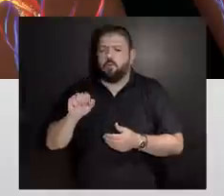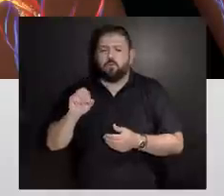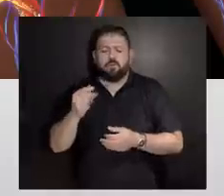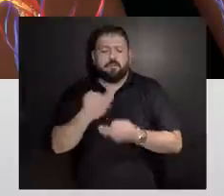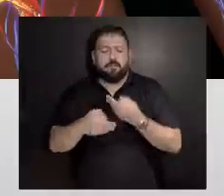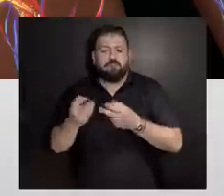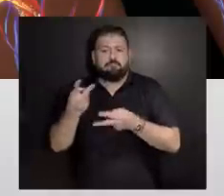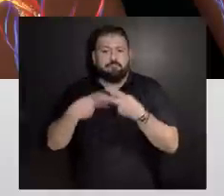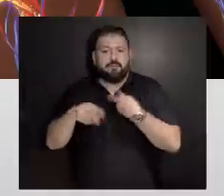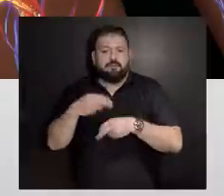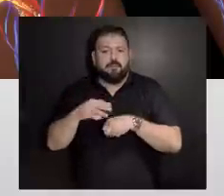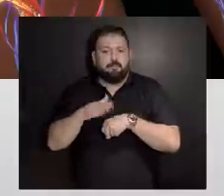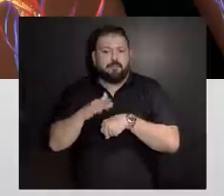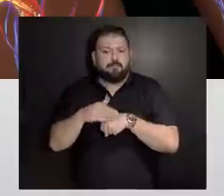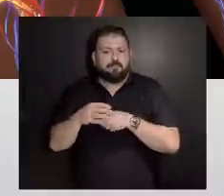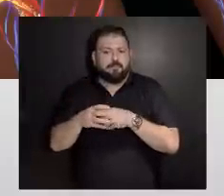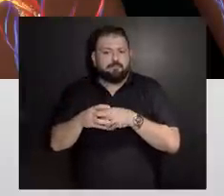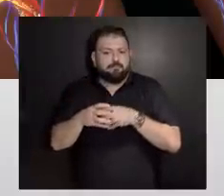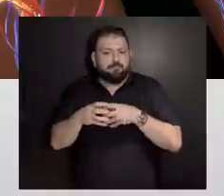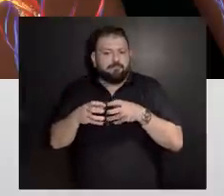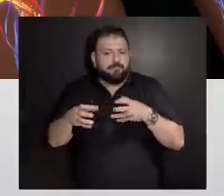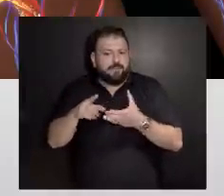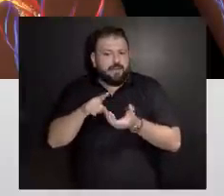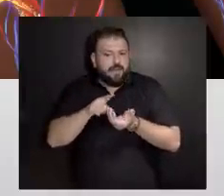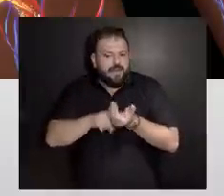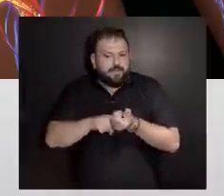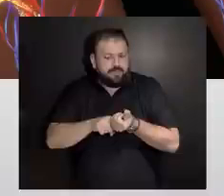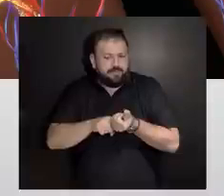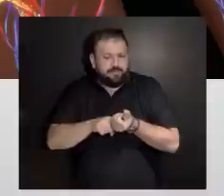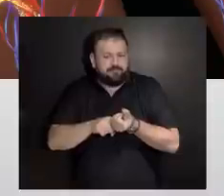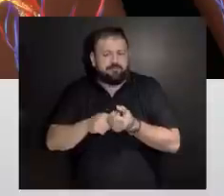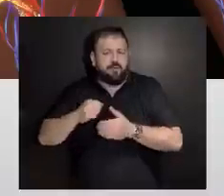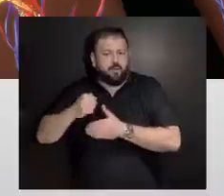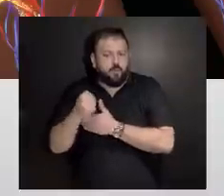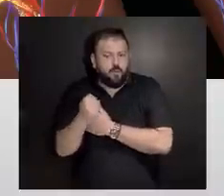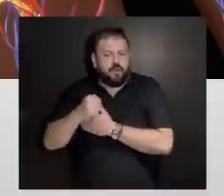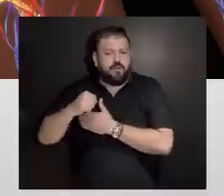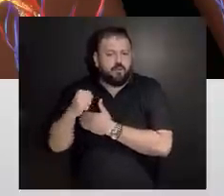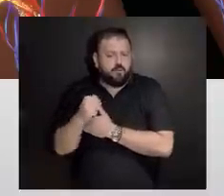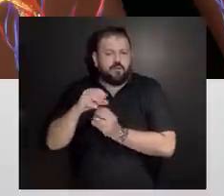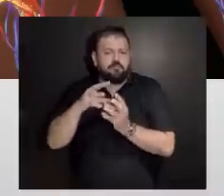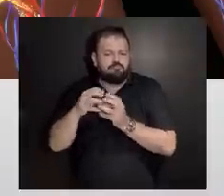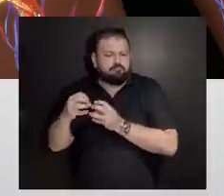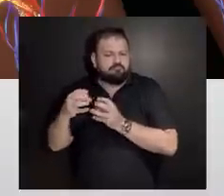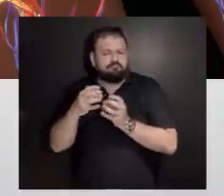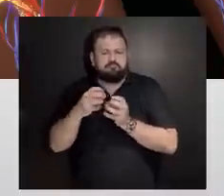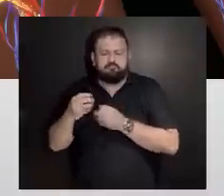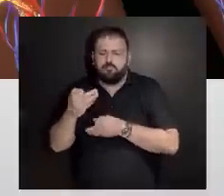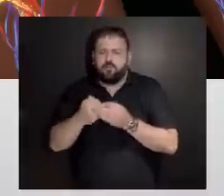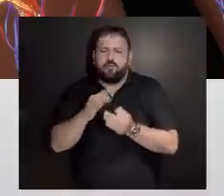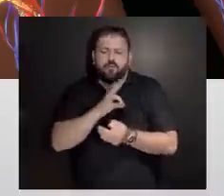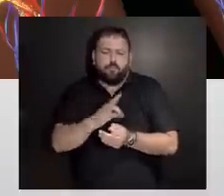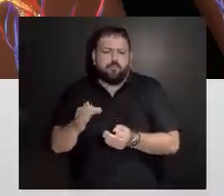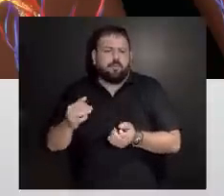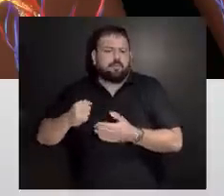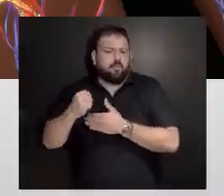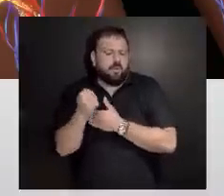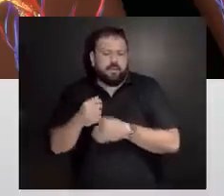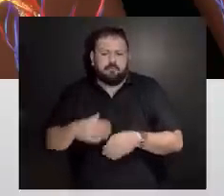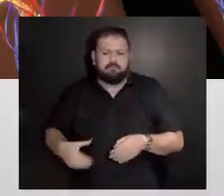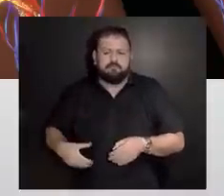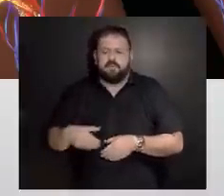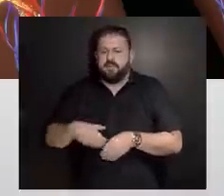estas cantidades de glucosa circulantes como fuente de almacén. Las puede almacenar en el hígado o en el